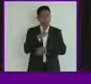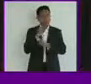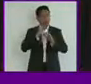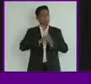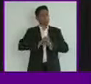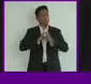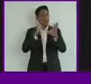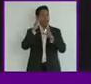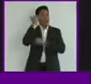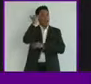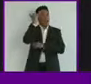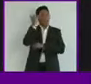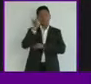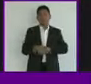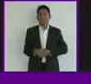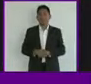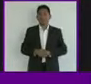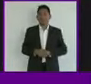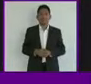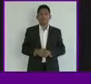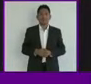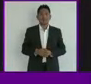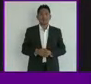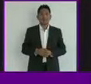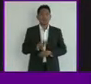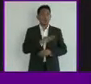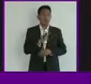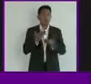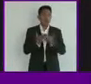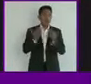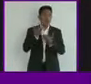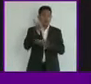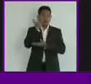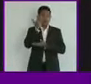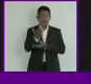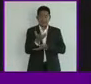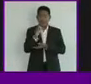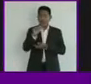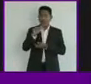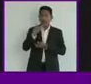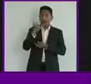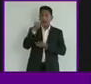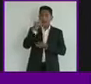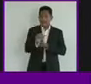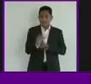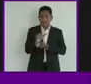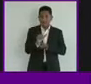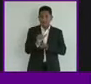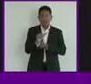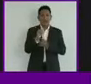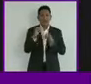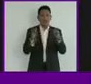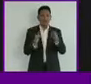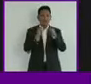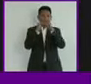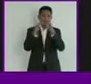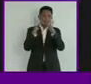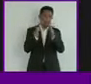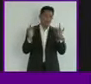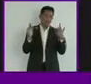ahora estaría haciendo alusión propiamente a mi querida amiga Amaya Sierra del Buey, del Colegio Francés del Pedregal. Amaya, si